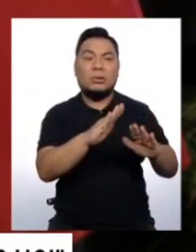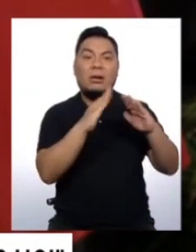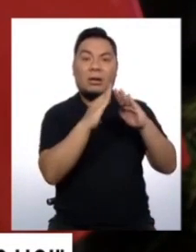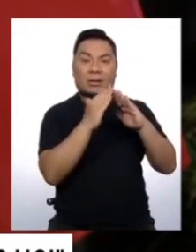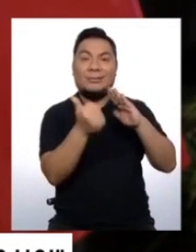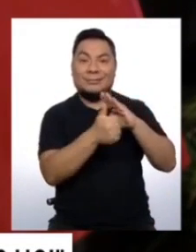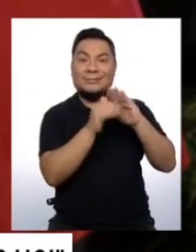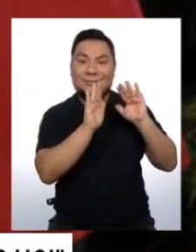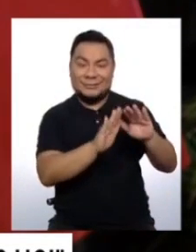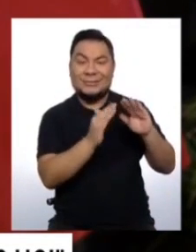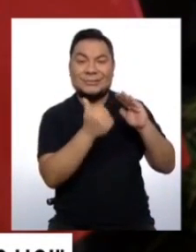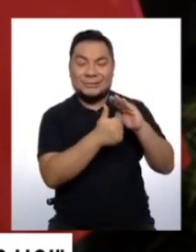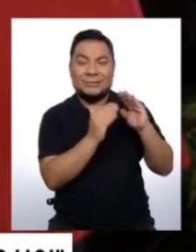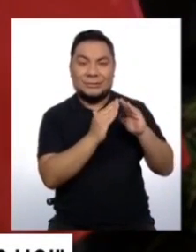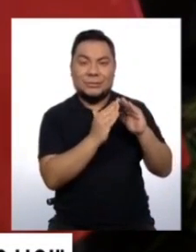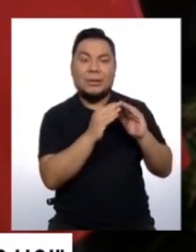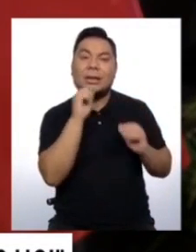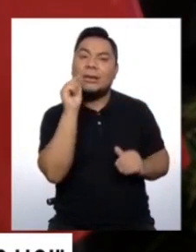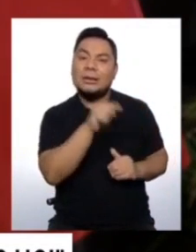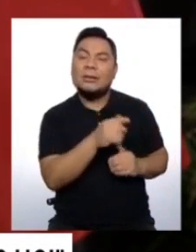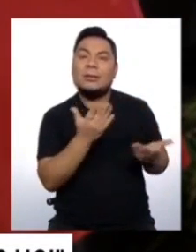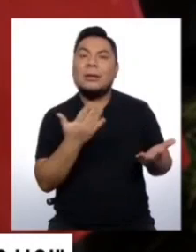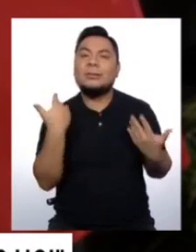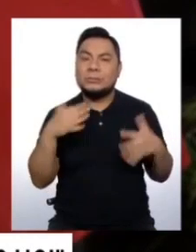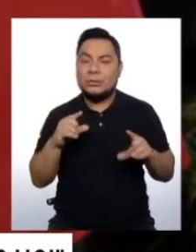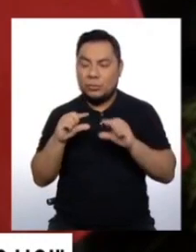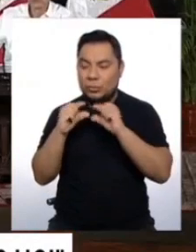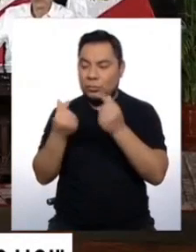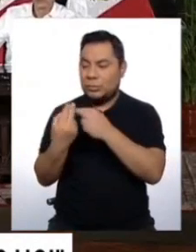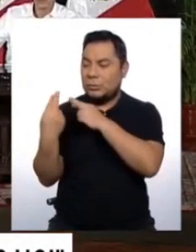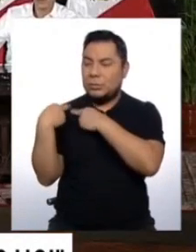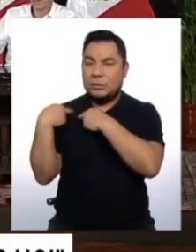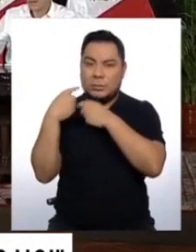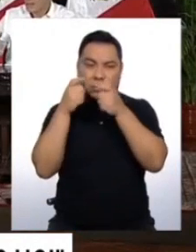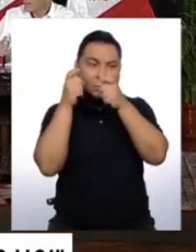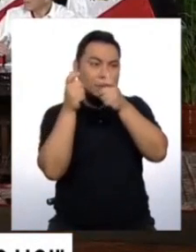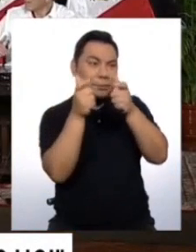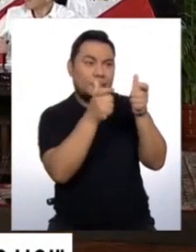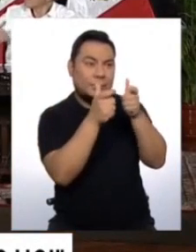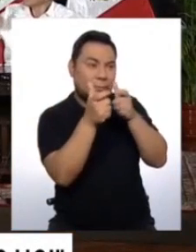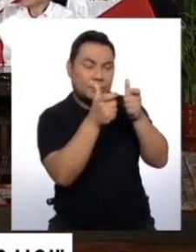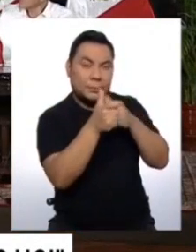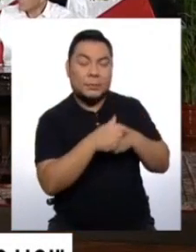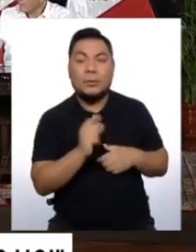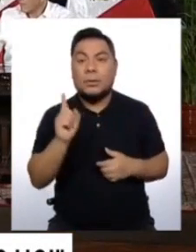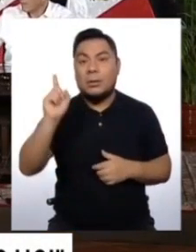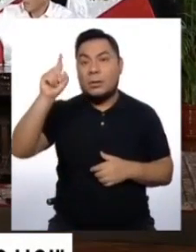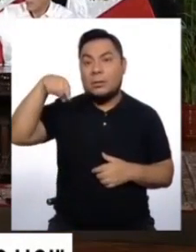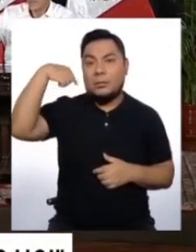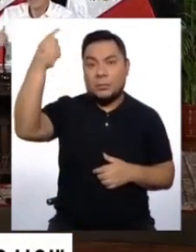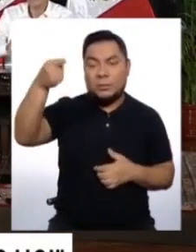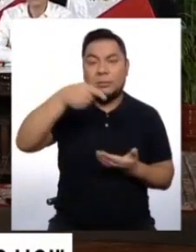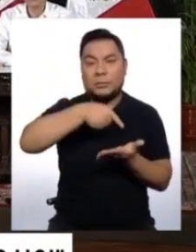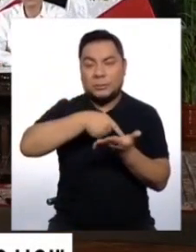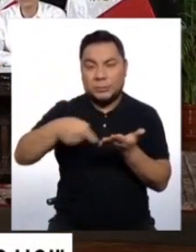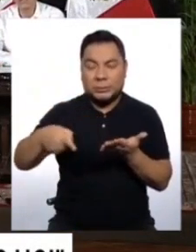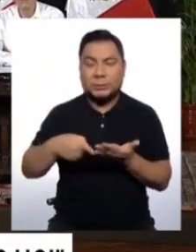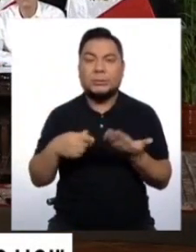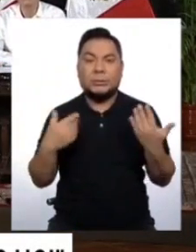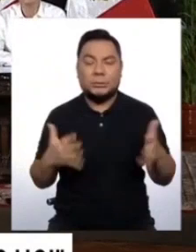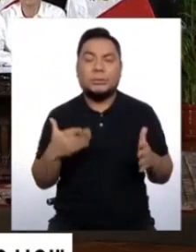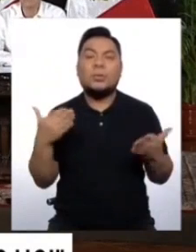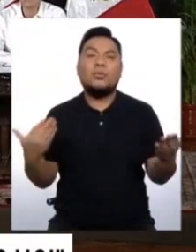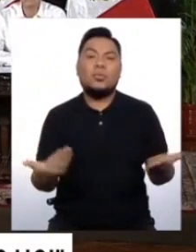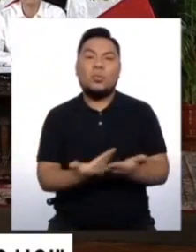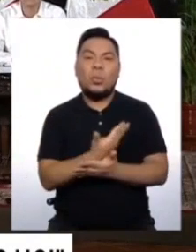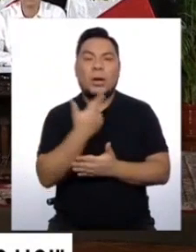domicilio, los tenemos monitoreados, y a partir de la próxima semana, en función de la